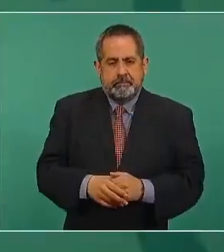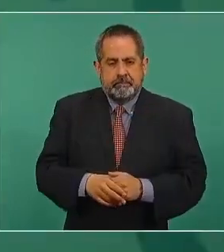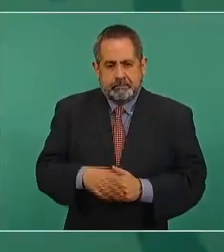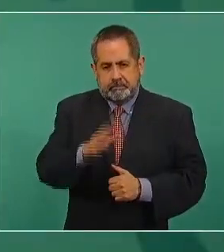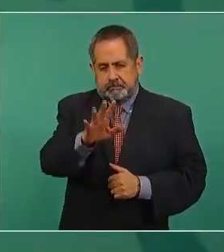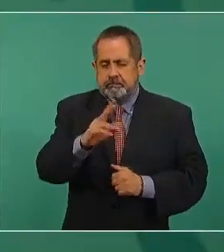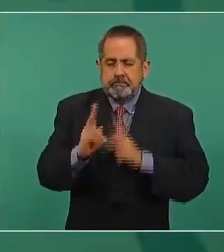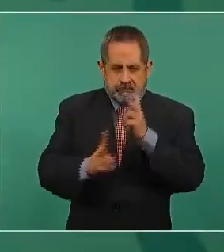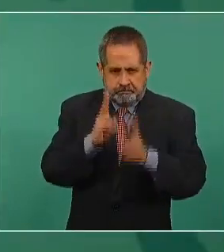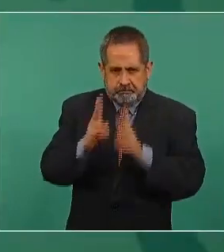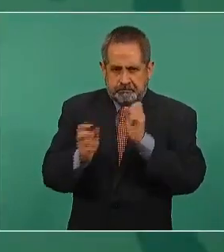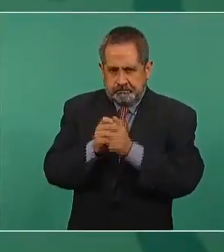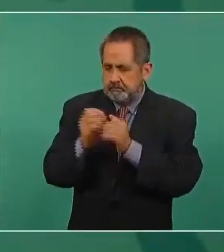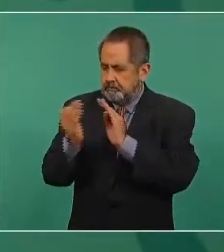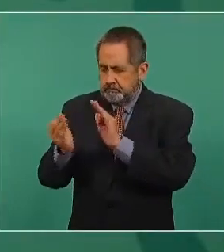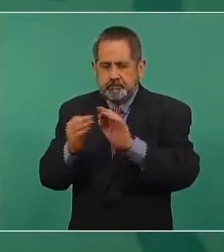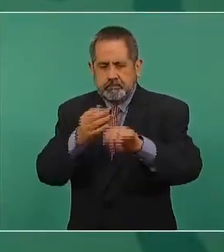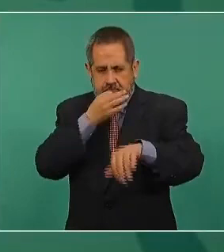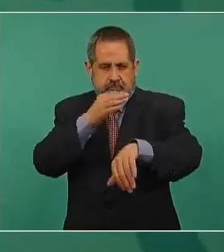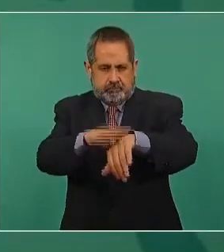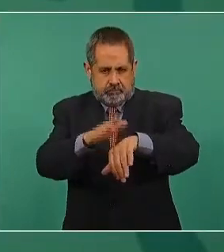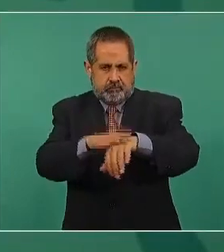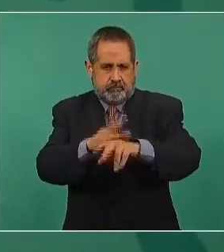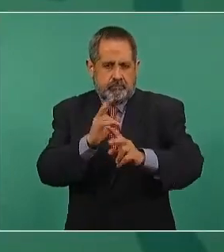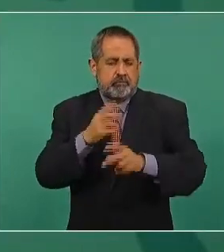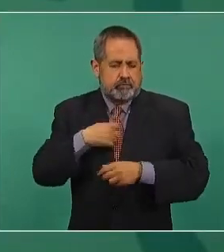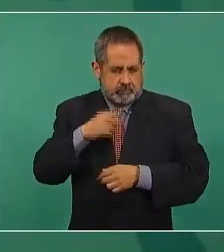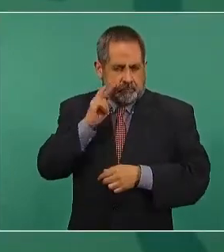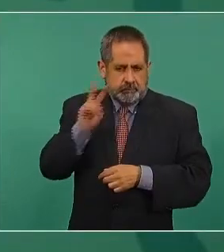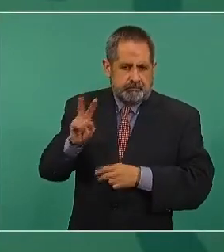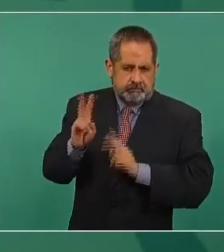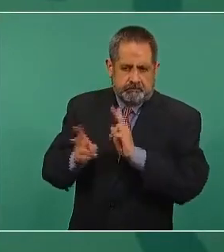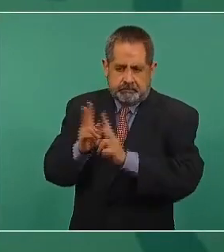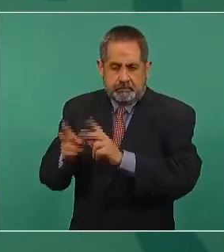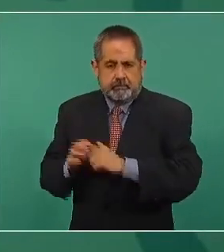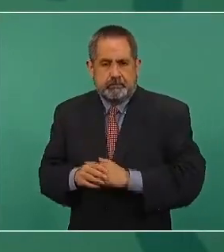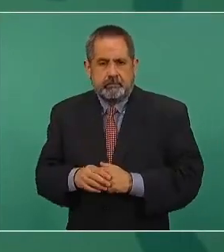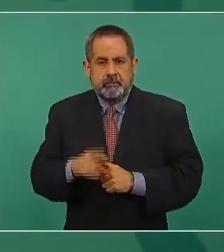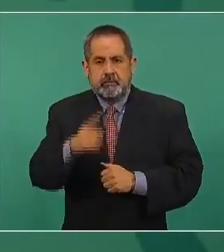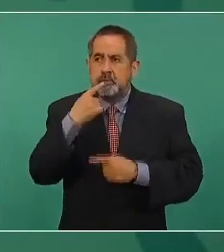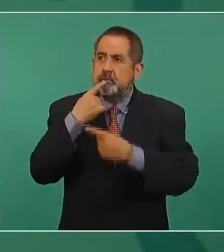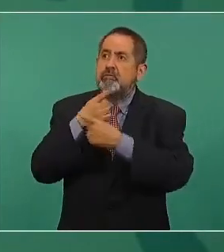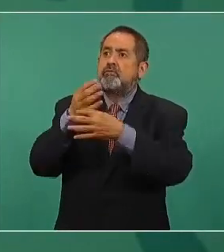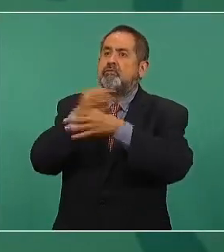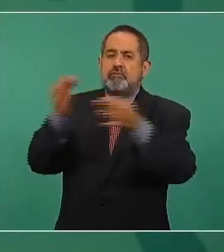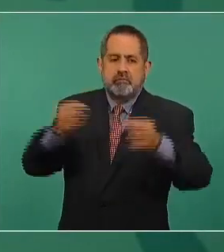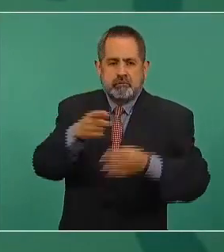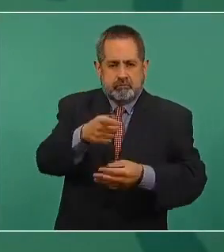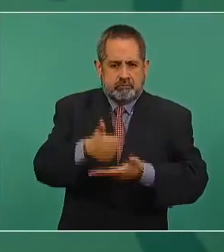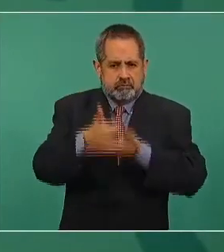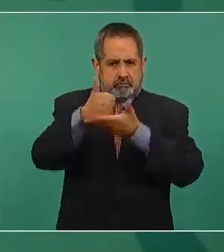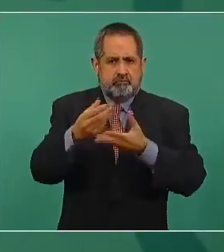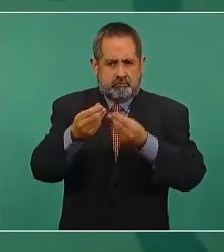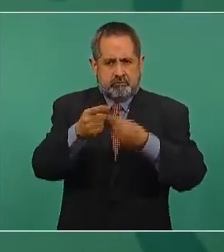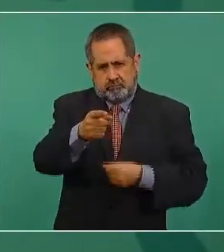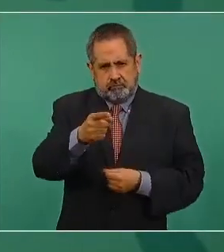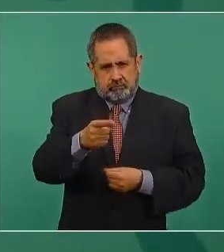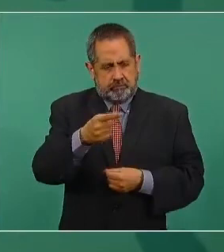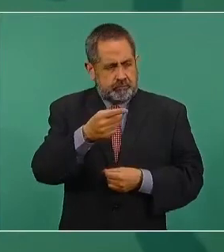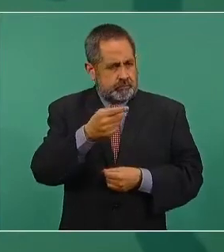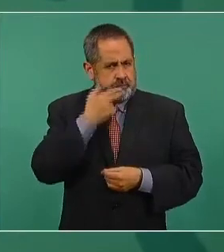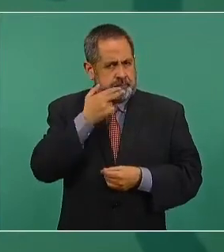verlo. Lo vemos. Eso es lo que puedo decir. Y ya presentaste tu denuncia y todo esto ayuda mucho, como